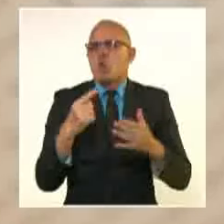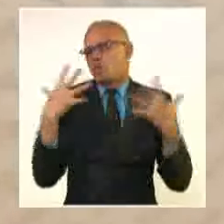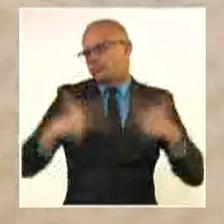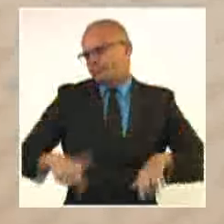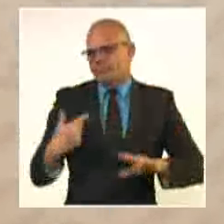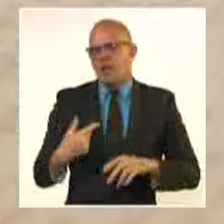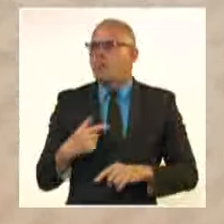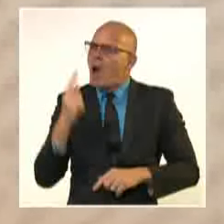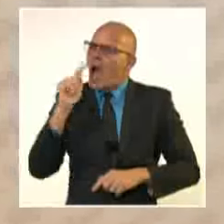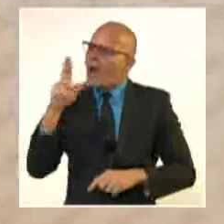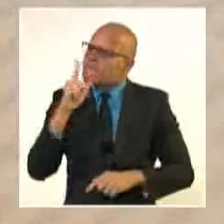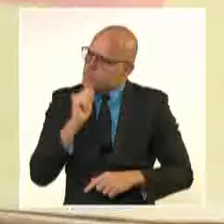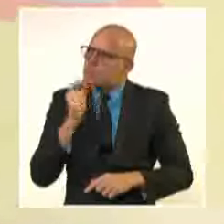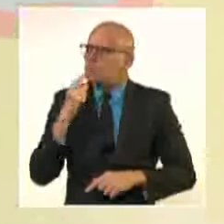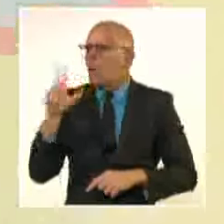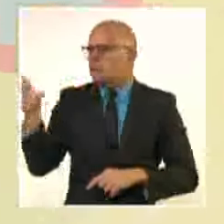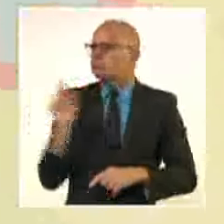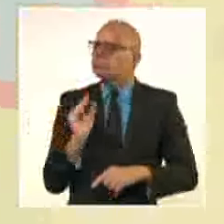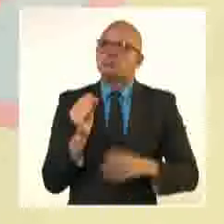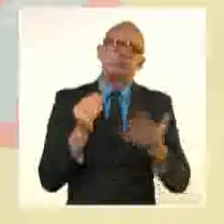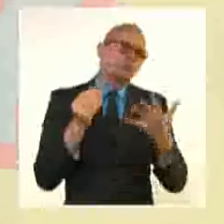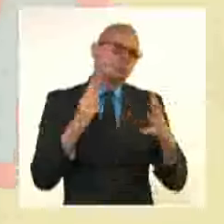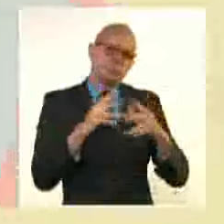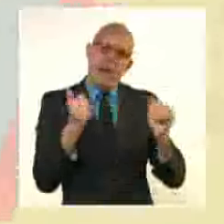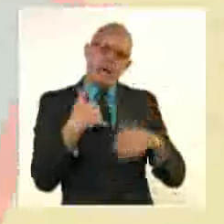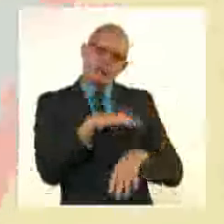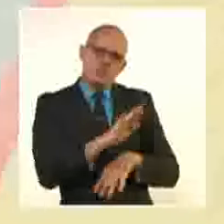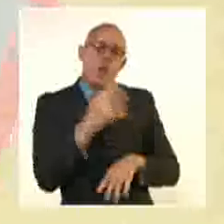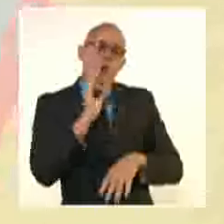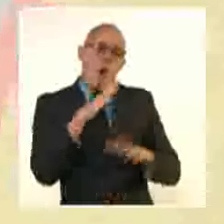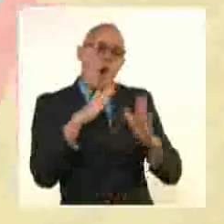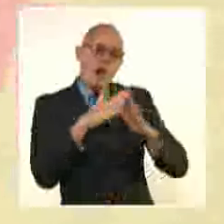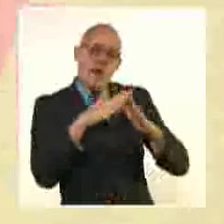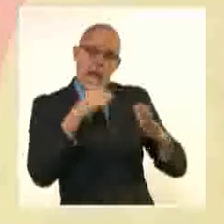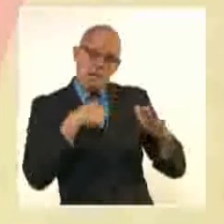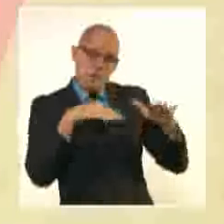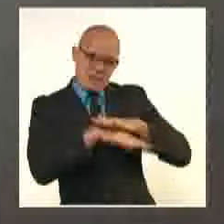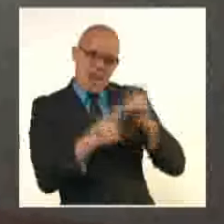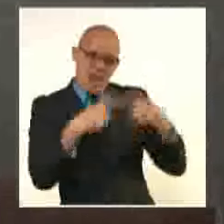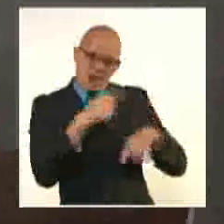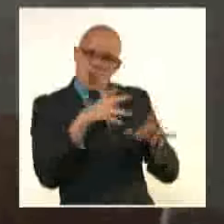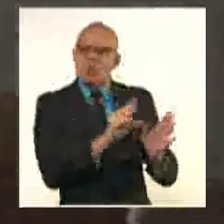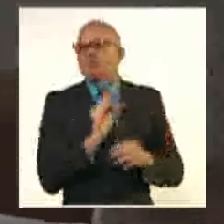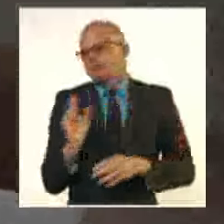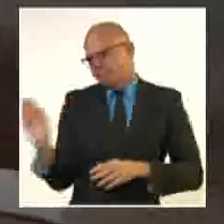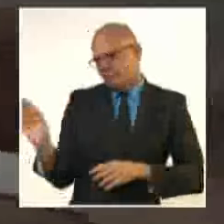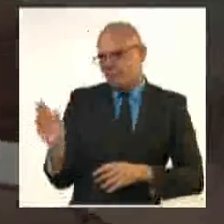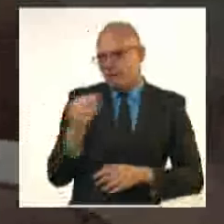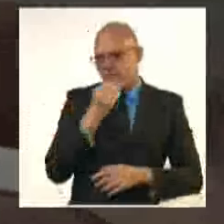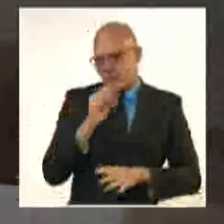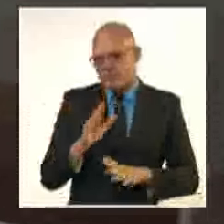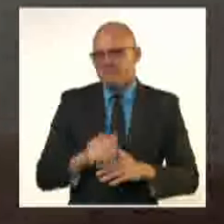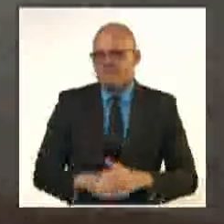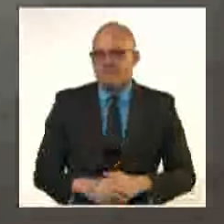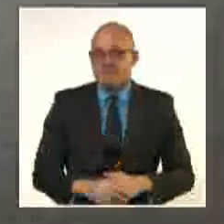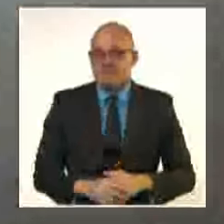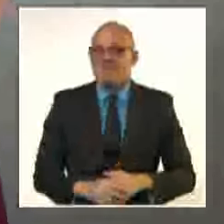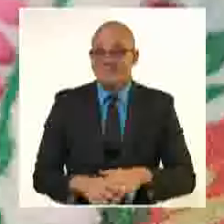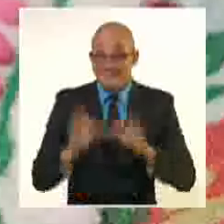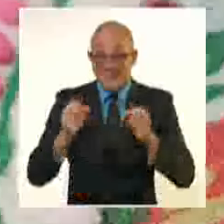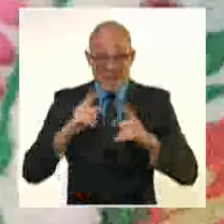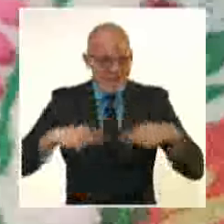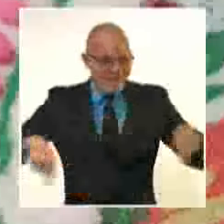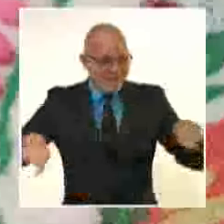de libros que tengan en su casa y así el libro puede tener una segunda vida útil. Todas estas ideas se comparten con los niños